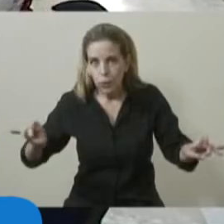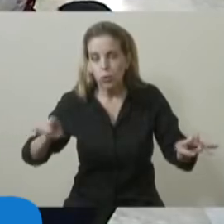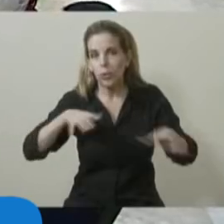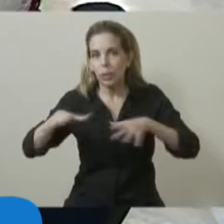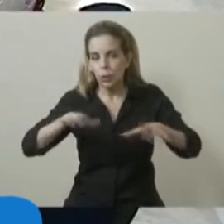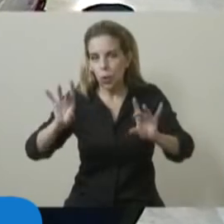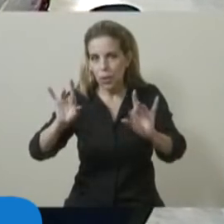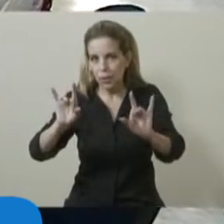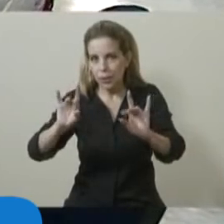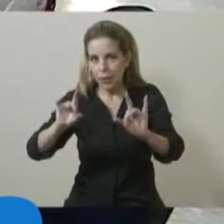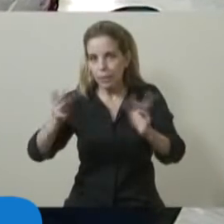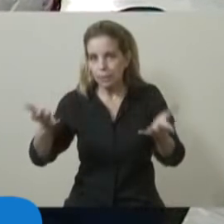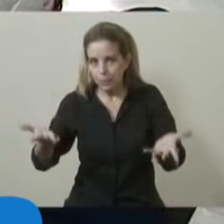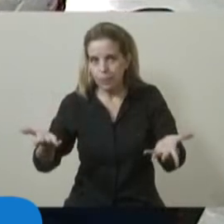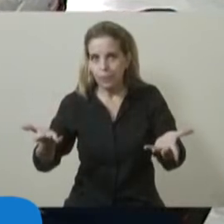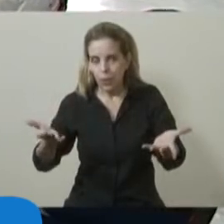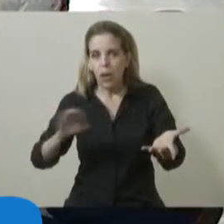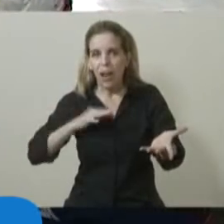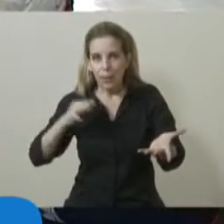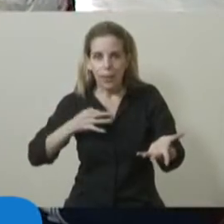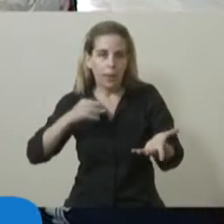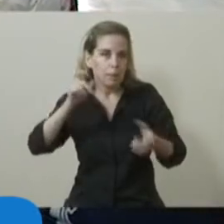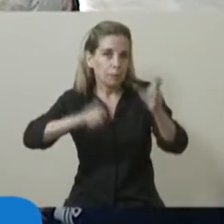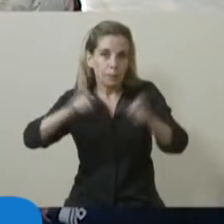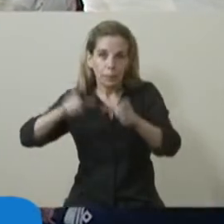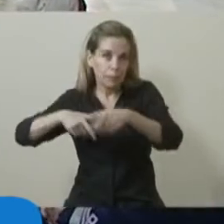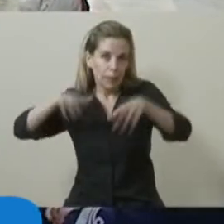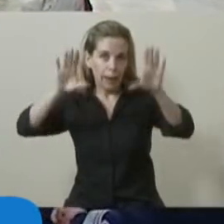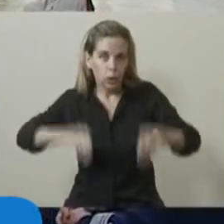complicando en mucho la vida a todos nosotros.